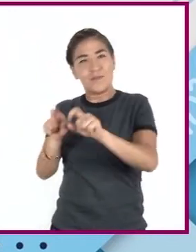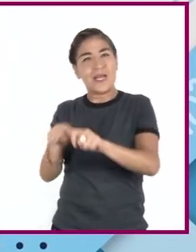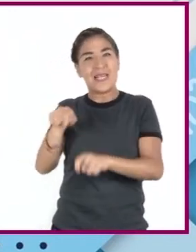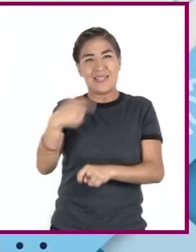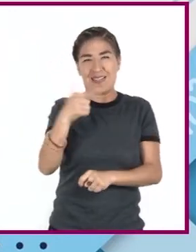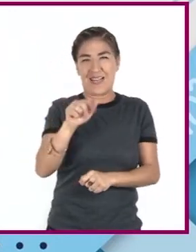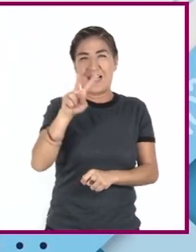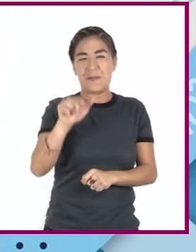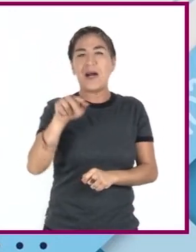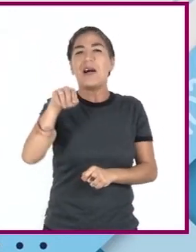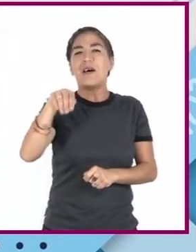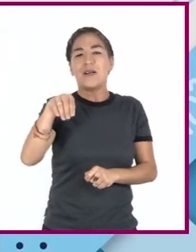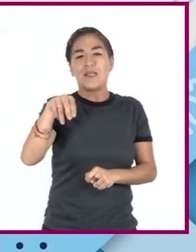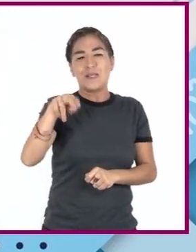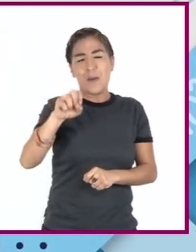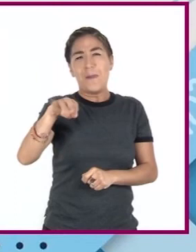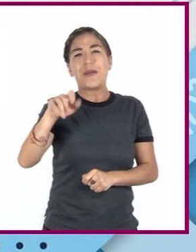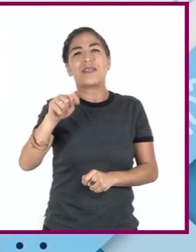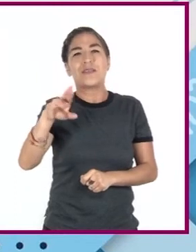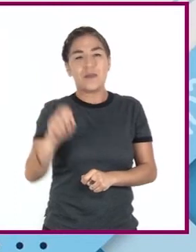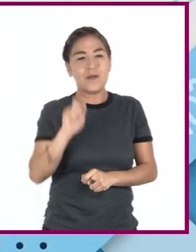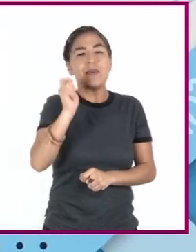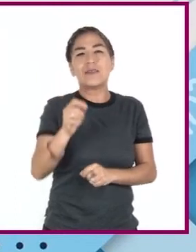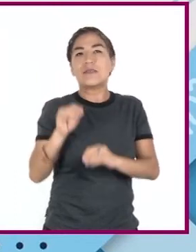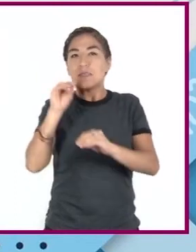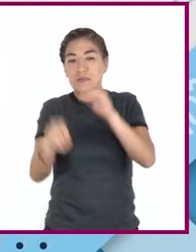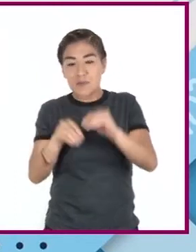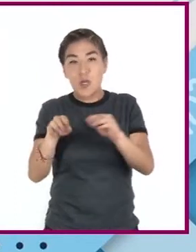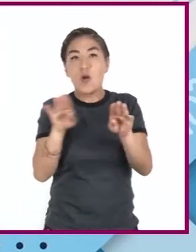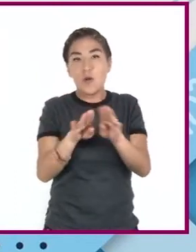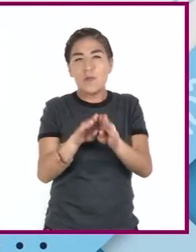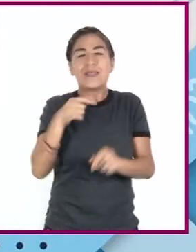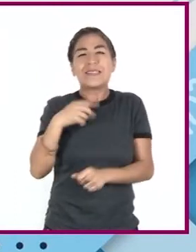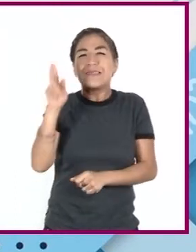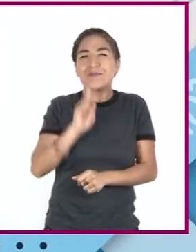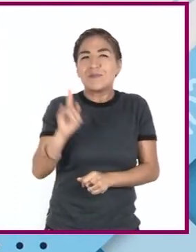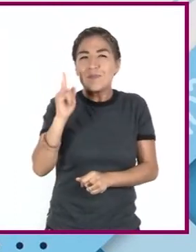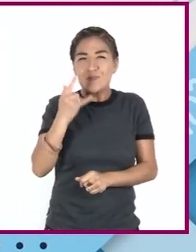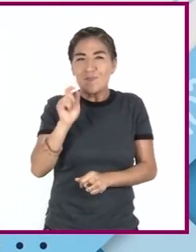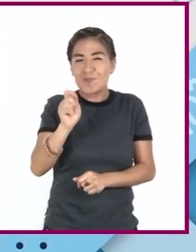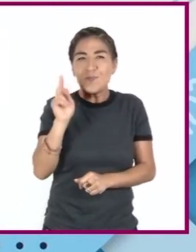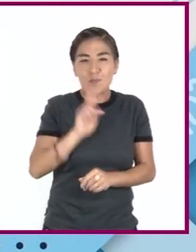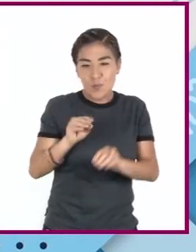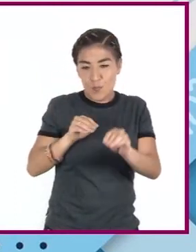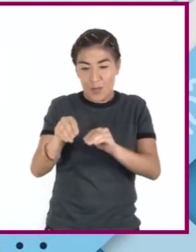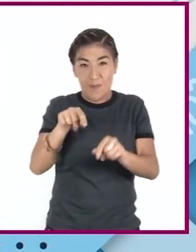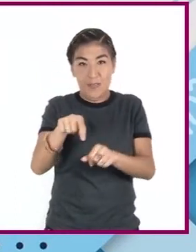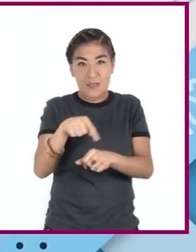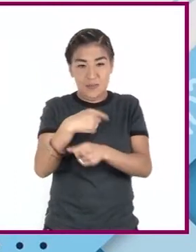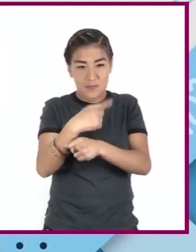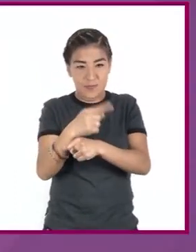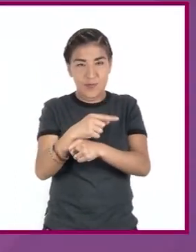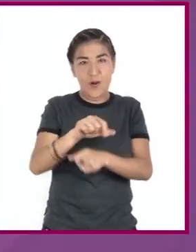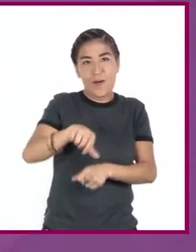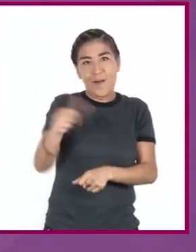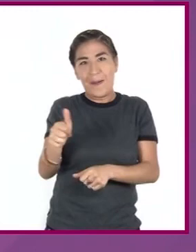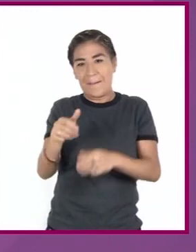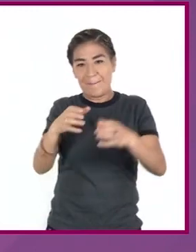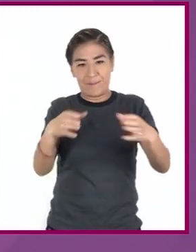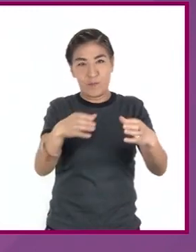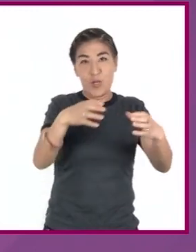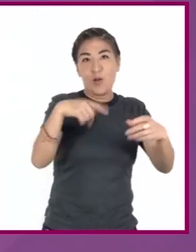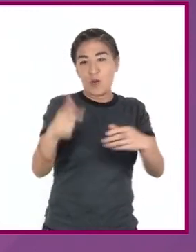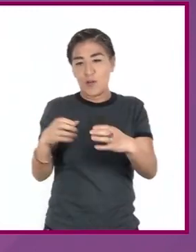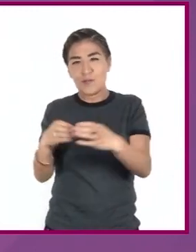estaba conectada a la pila cabía dentro de la otra, y lo que intenté fue mover una bobina por dentro de la más grande.